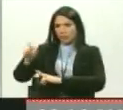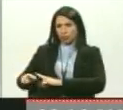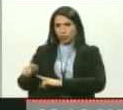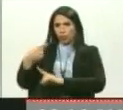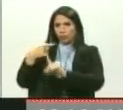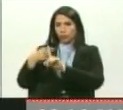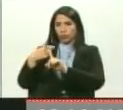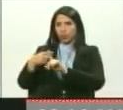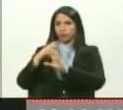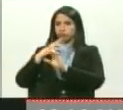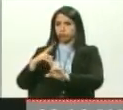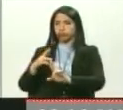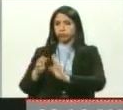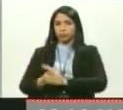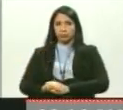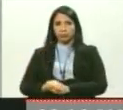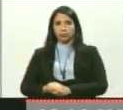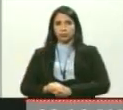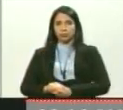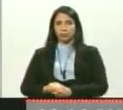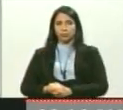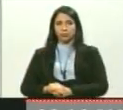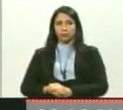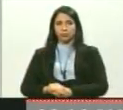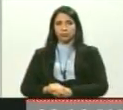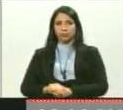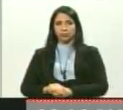resultado a la COVID-19?